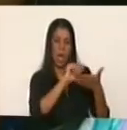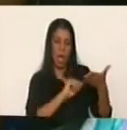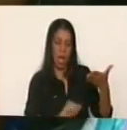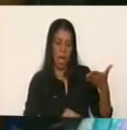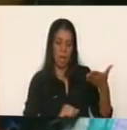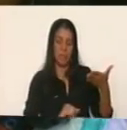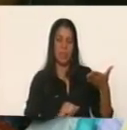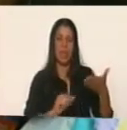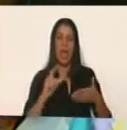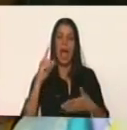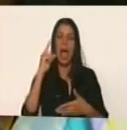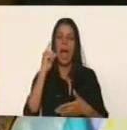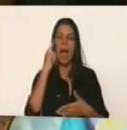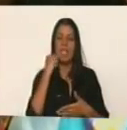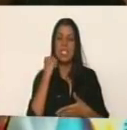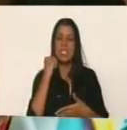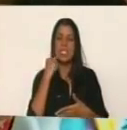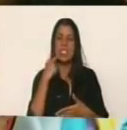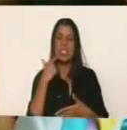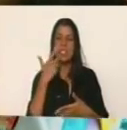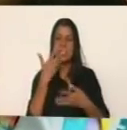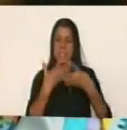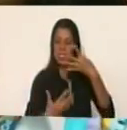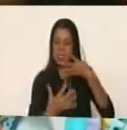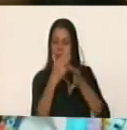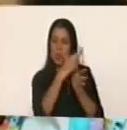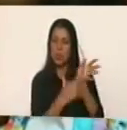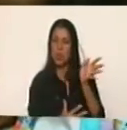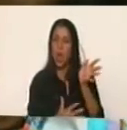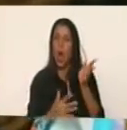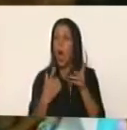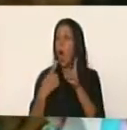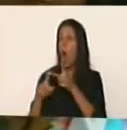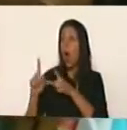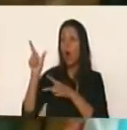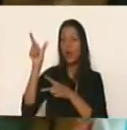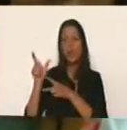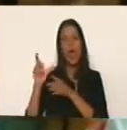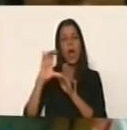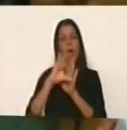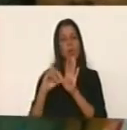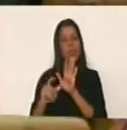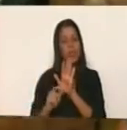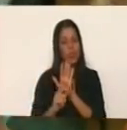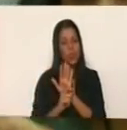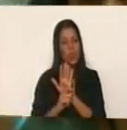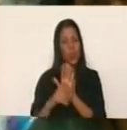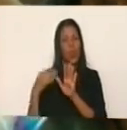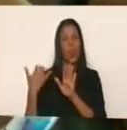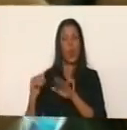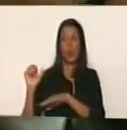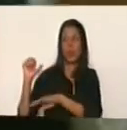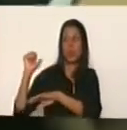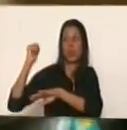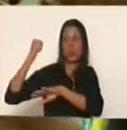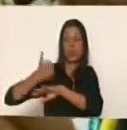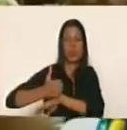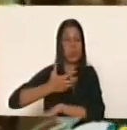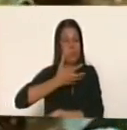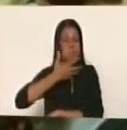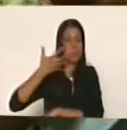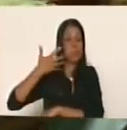por ejemplo, o como la Constitución de Bayona, que humilla tanto y con razón a la